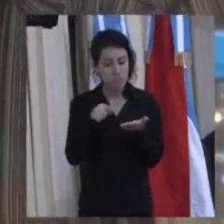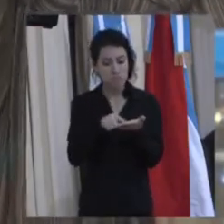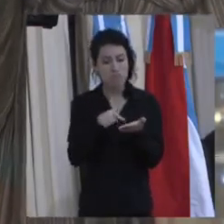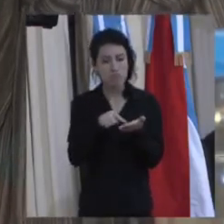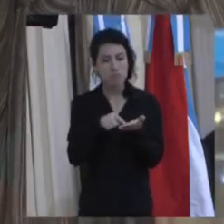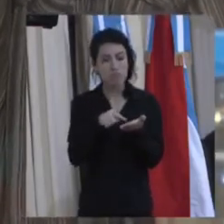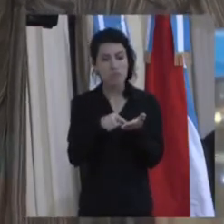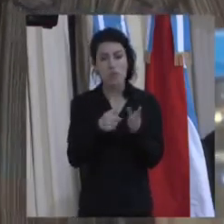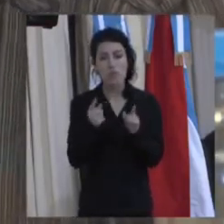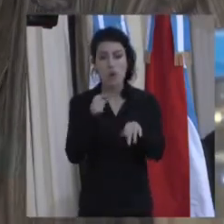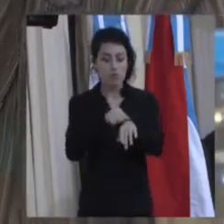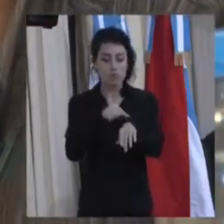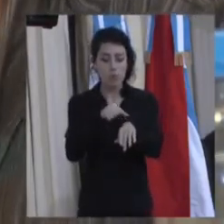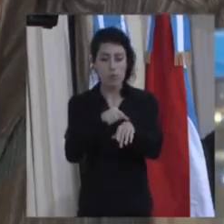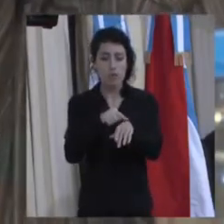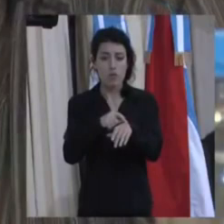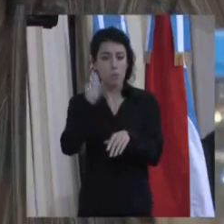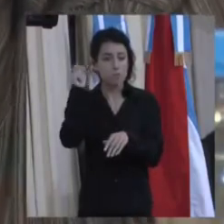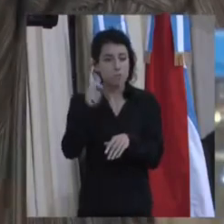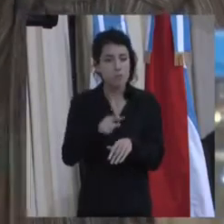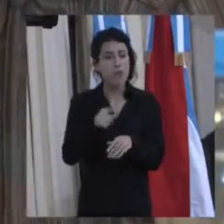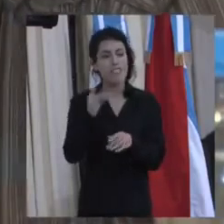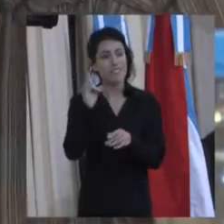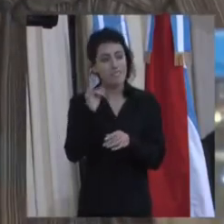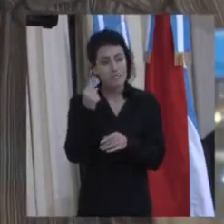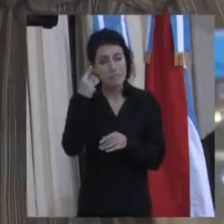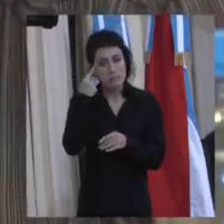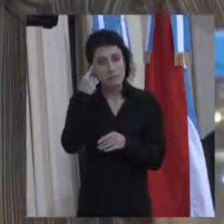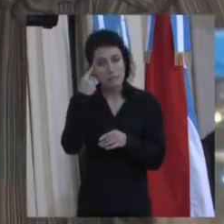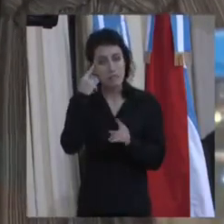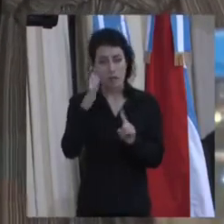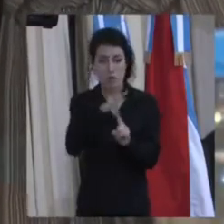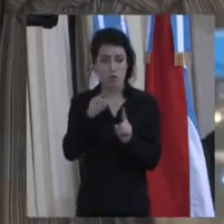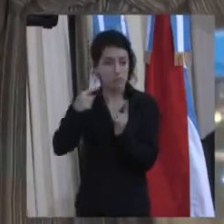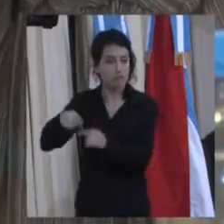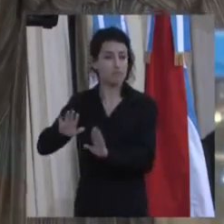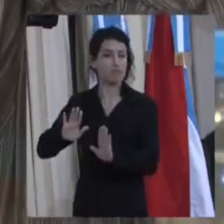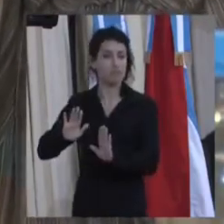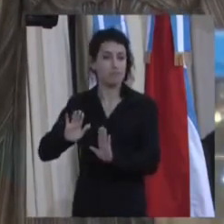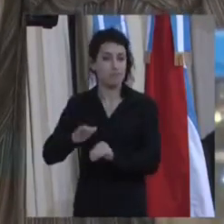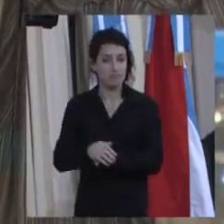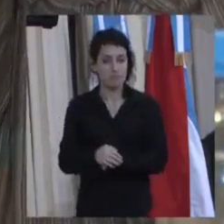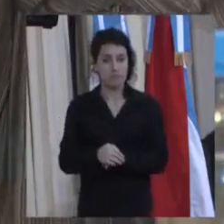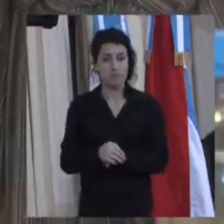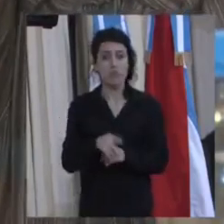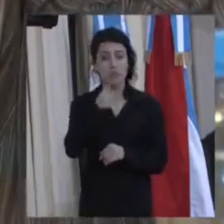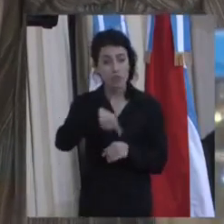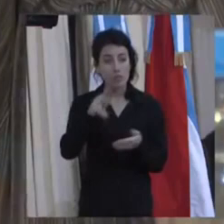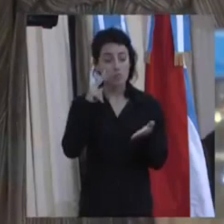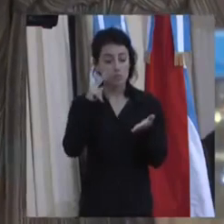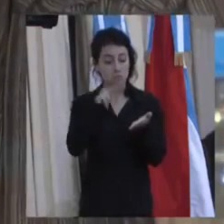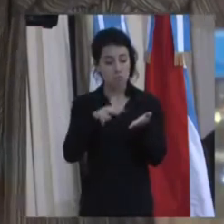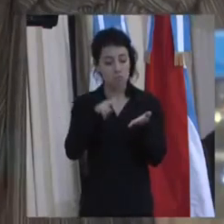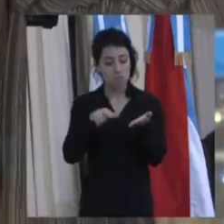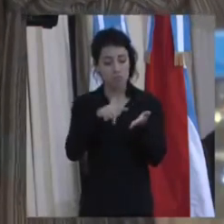de época que hubiera sido difícil pensar en otra coyuntura. En primer lugar, si ustedes leen, el manifiesto